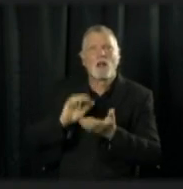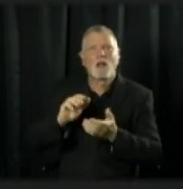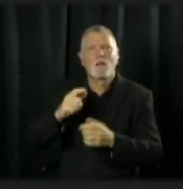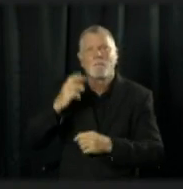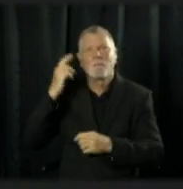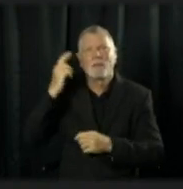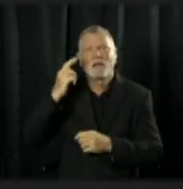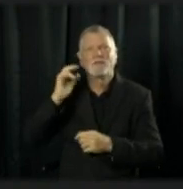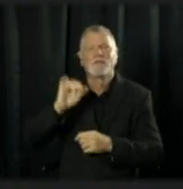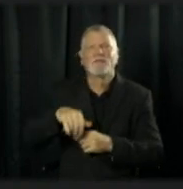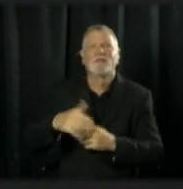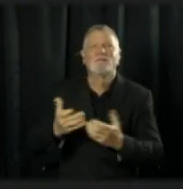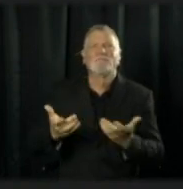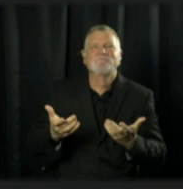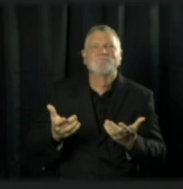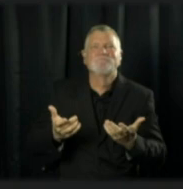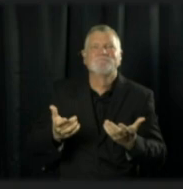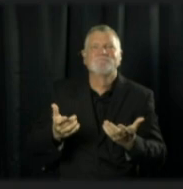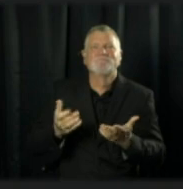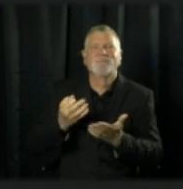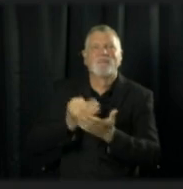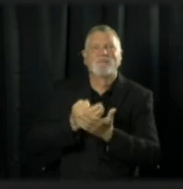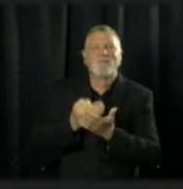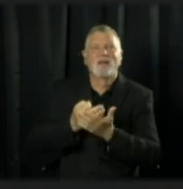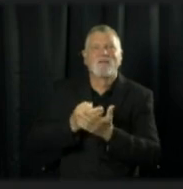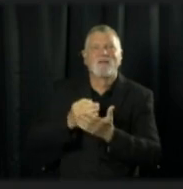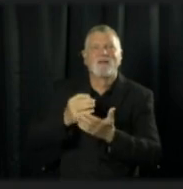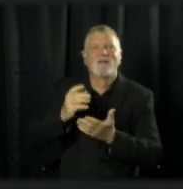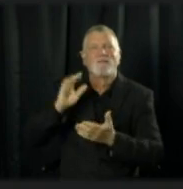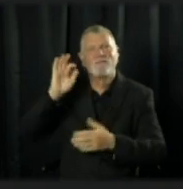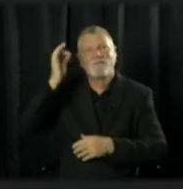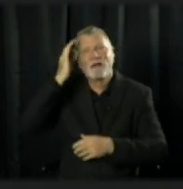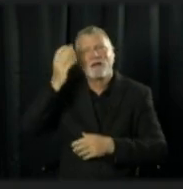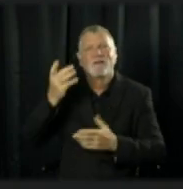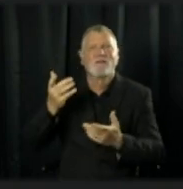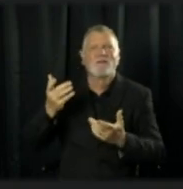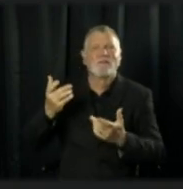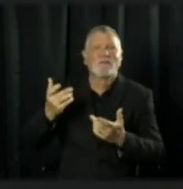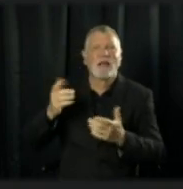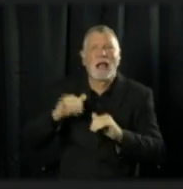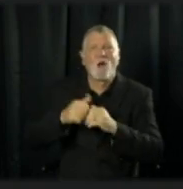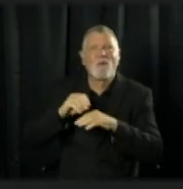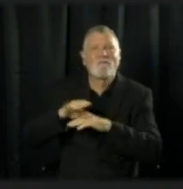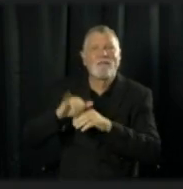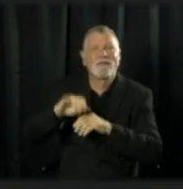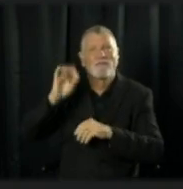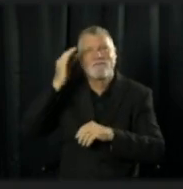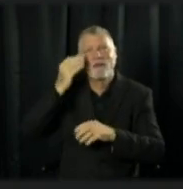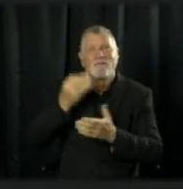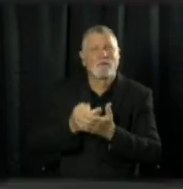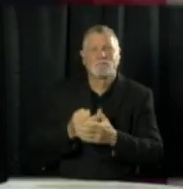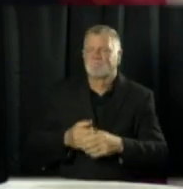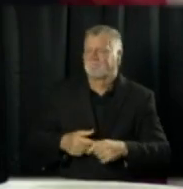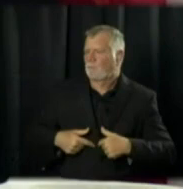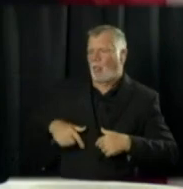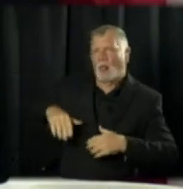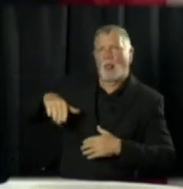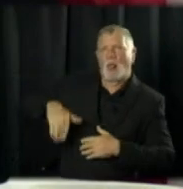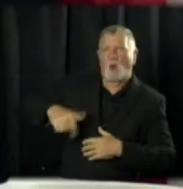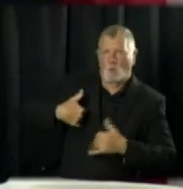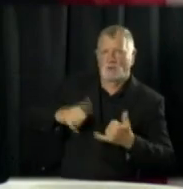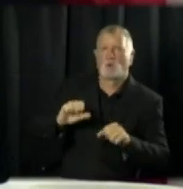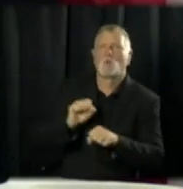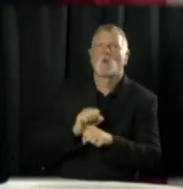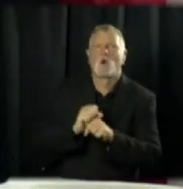millones de los cortes pueden bajar debido a esos fondos que están llegando y cómo va a afectar esos fondos federales. No, todavía no.